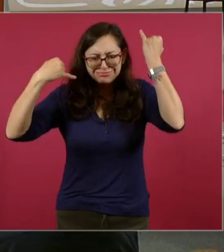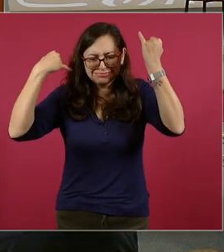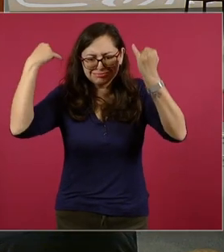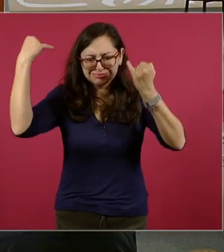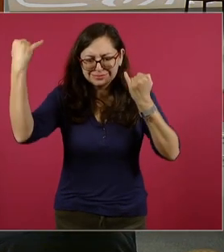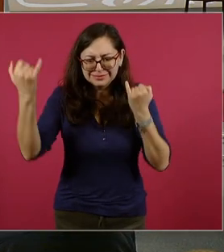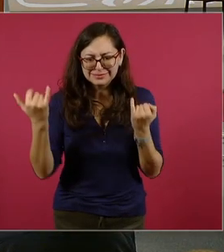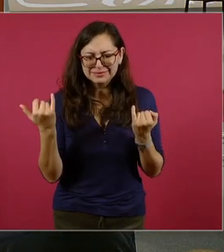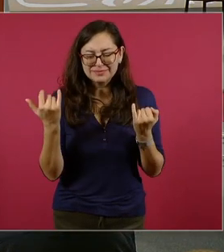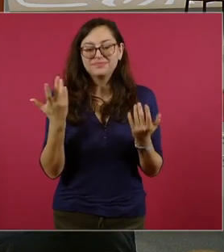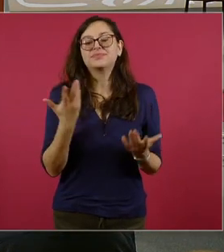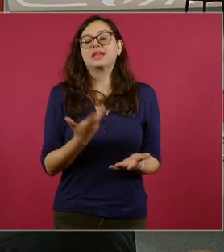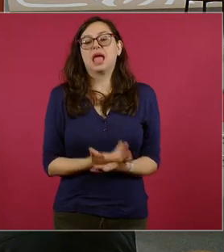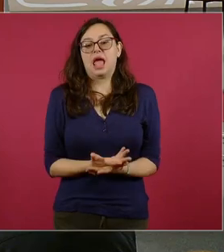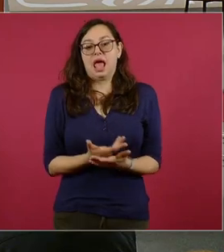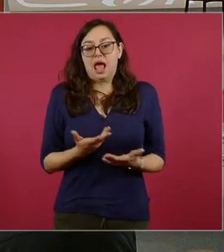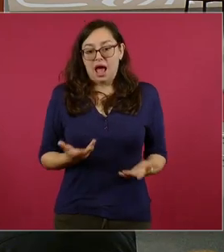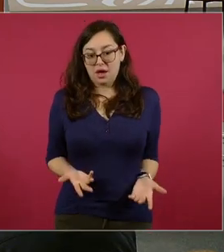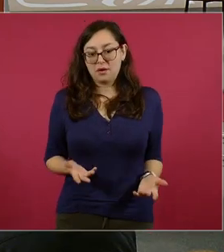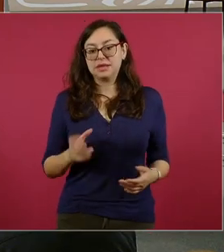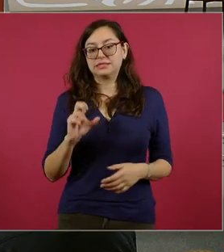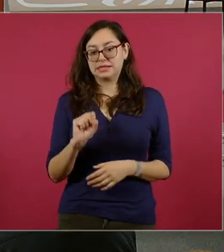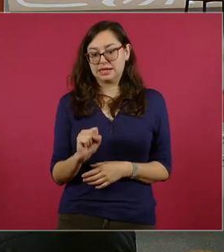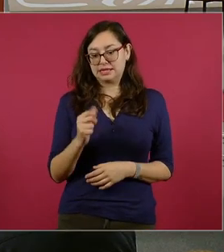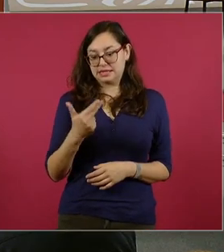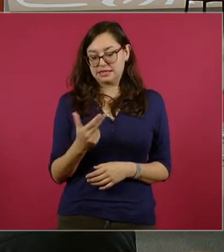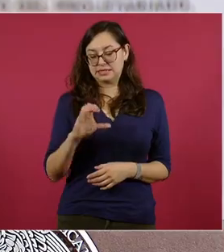mentiras. Esta vez le tocó al secretario de Hacienda,